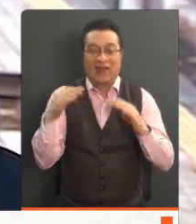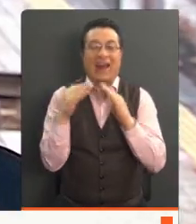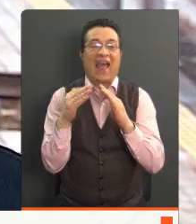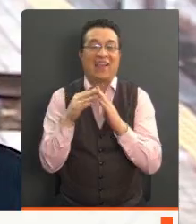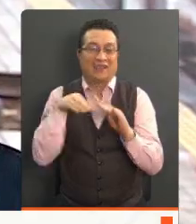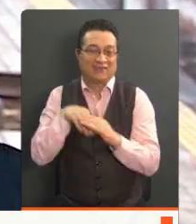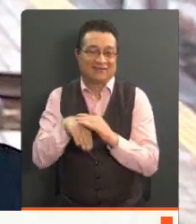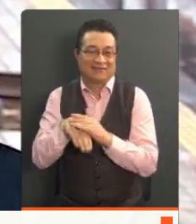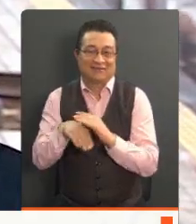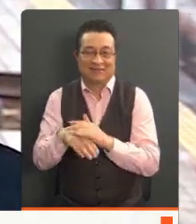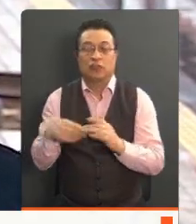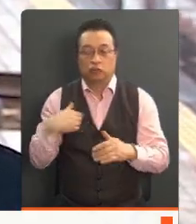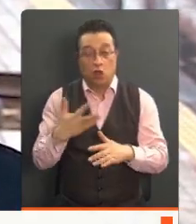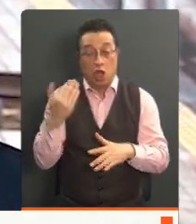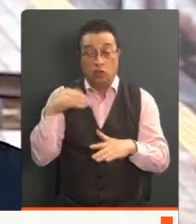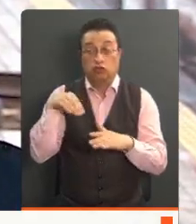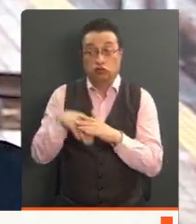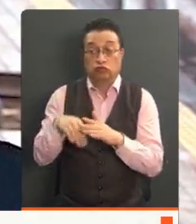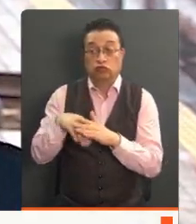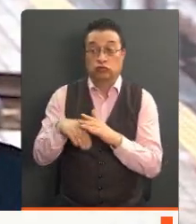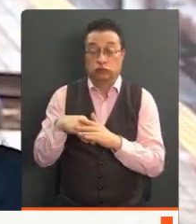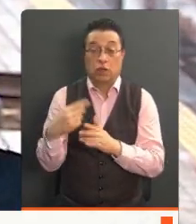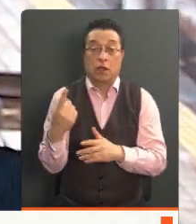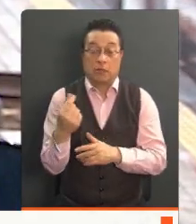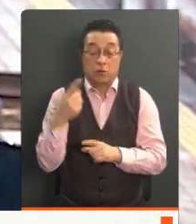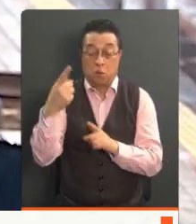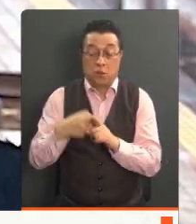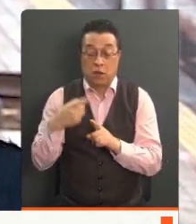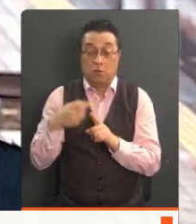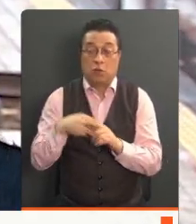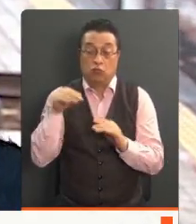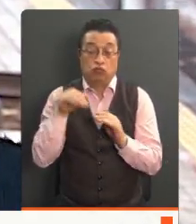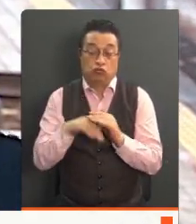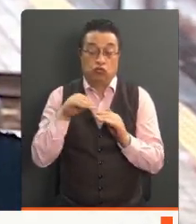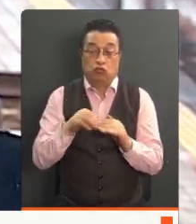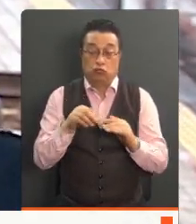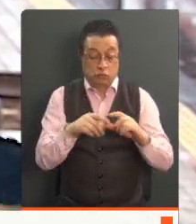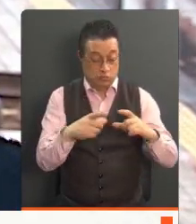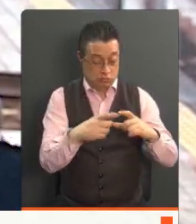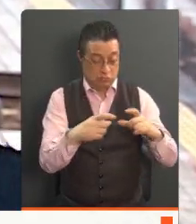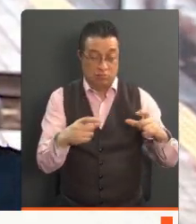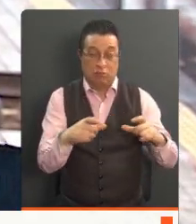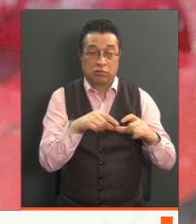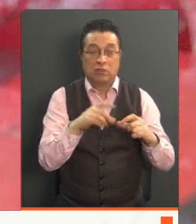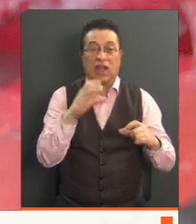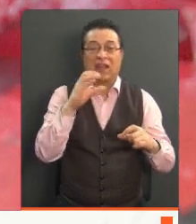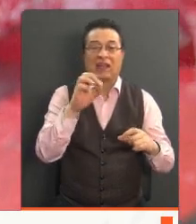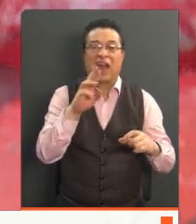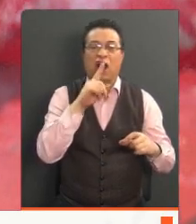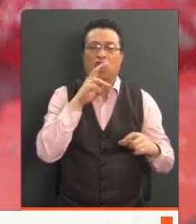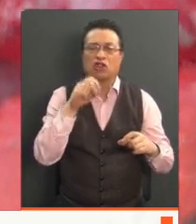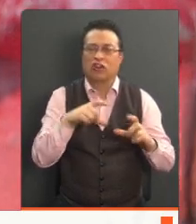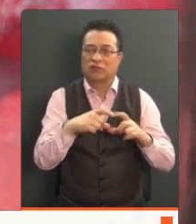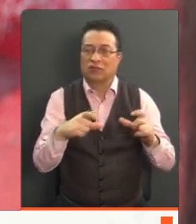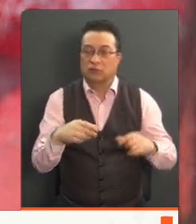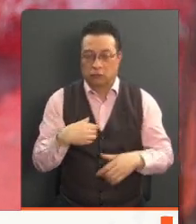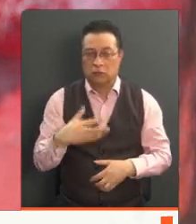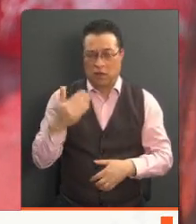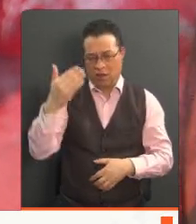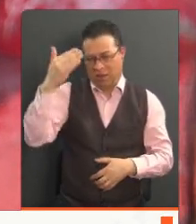mijita. Juntabas la plata mensualmente y era algo como de cartón, potero. Porque hace 30 años